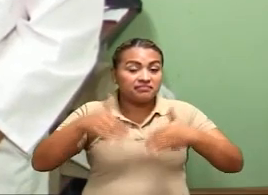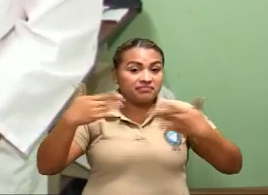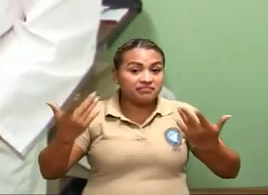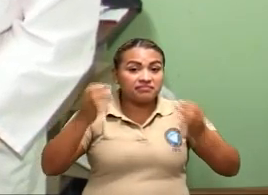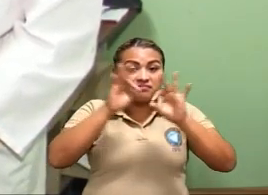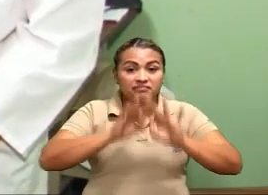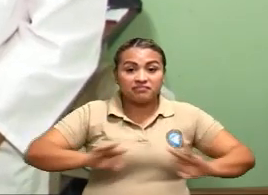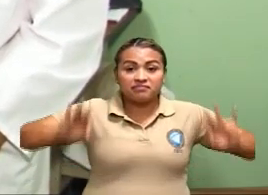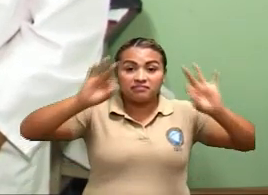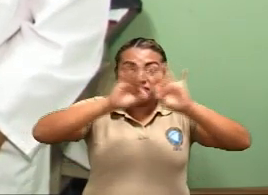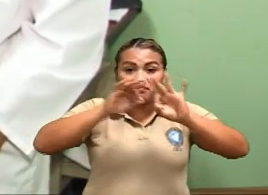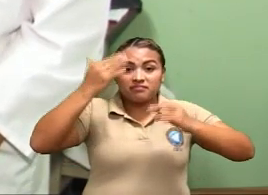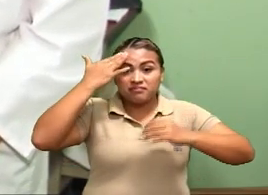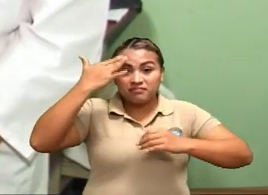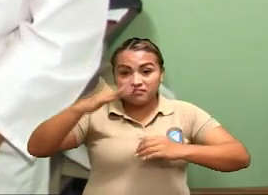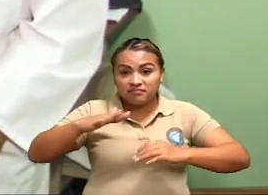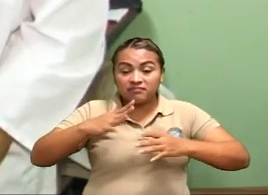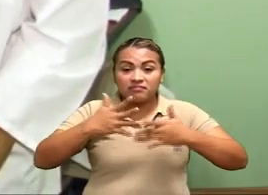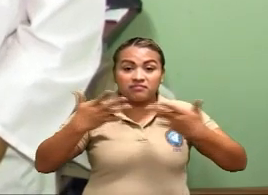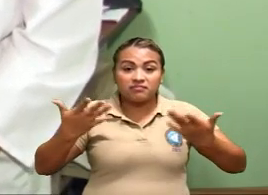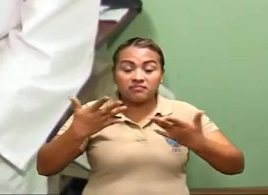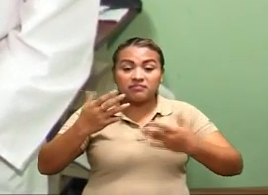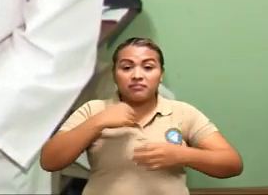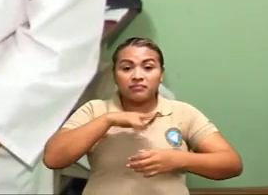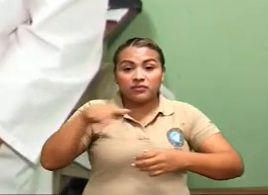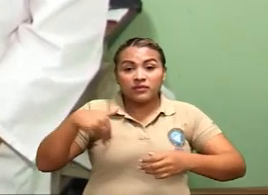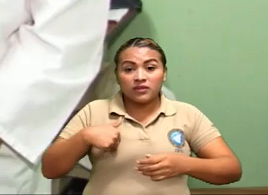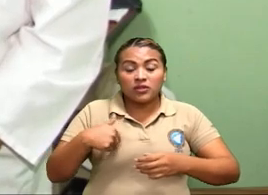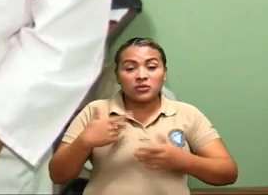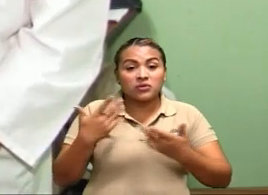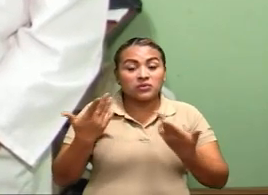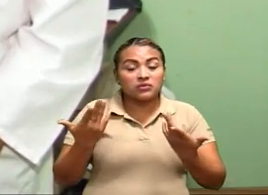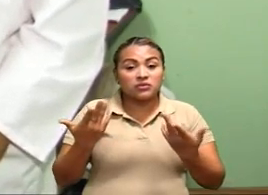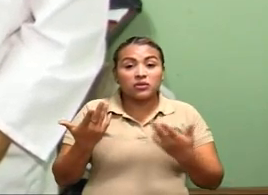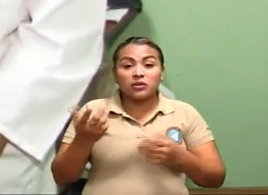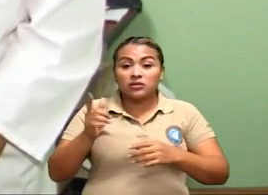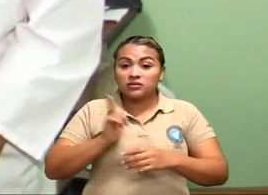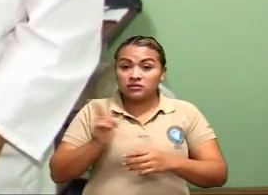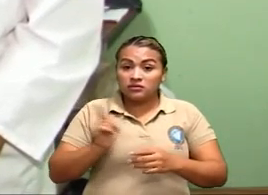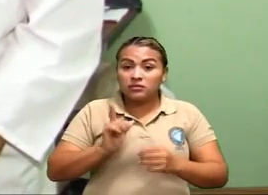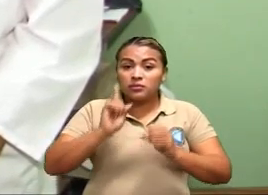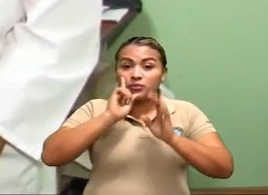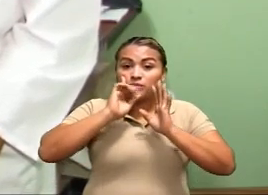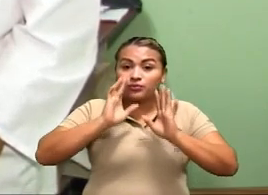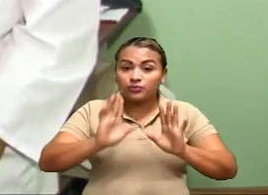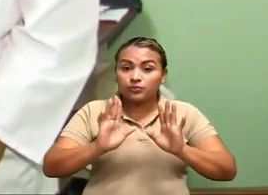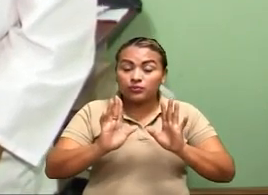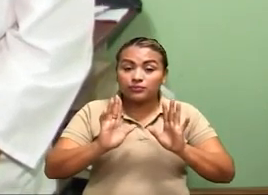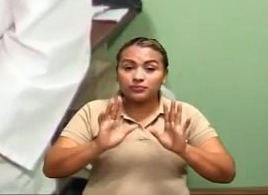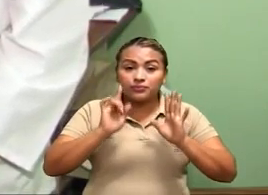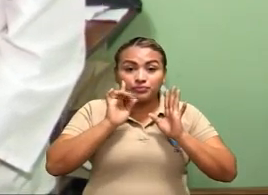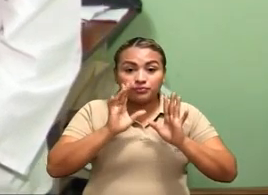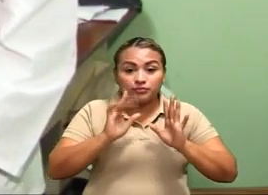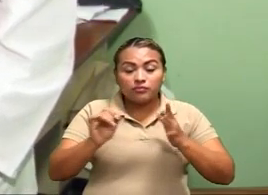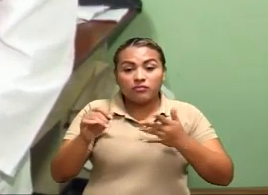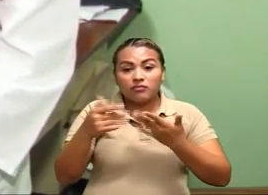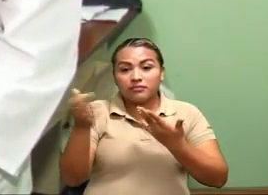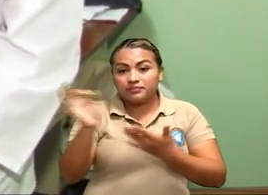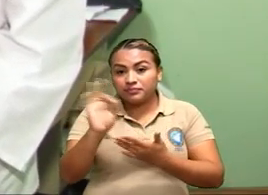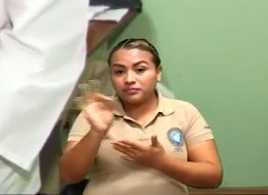y la mamá son obesos, nosotros tendemos a ser obesos si no nos cuidamos. Es por eso que debemos de cuidarnos en